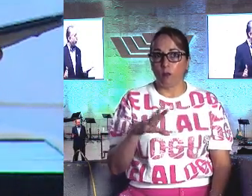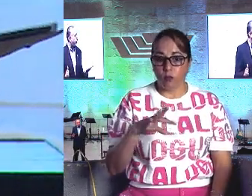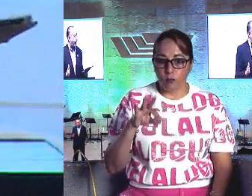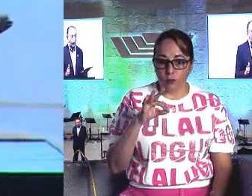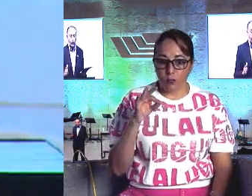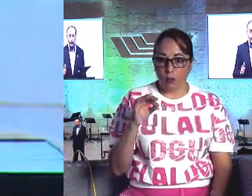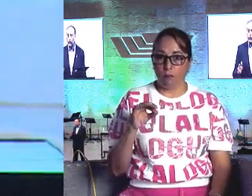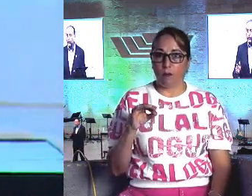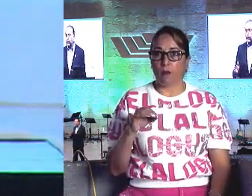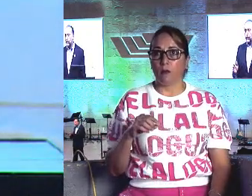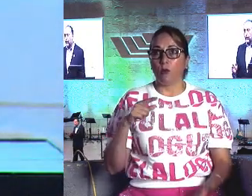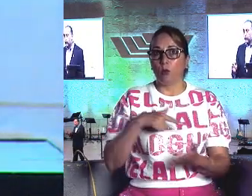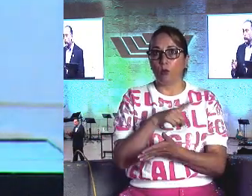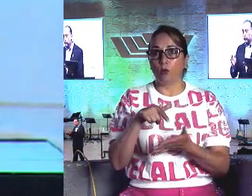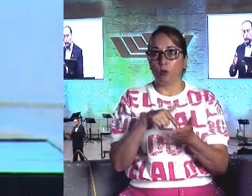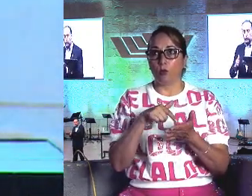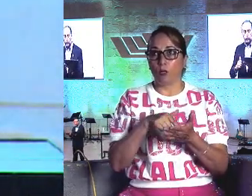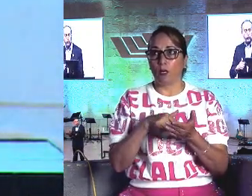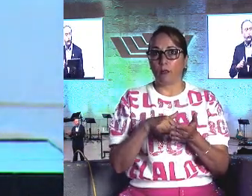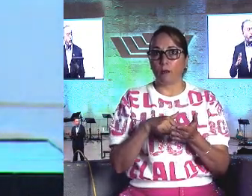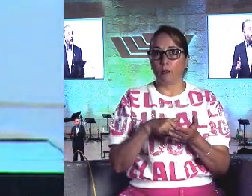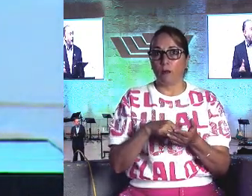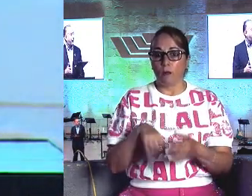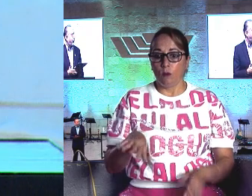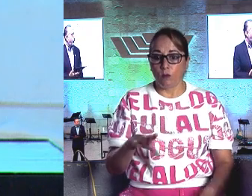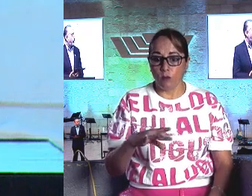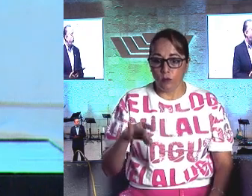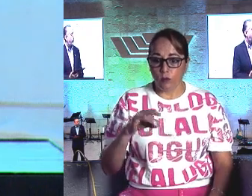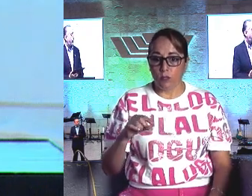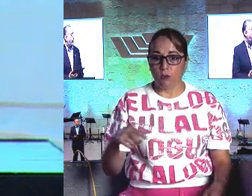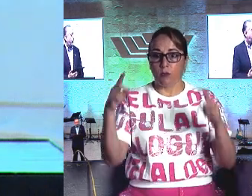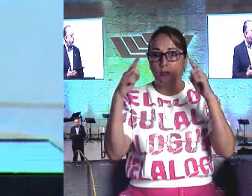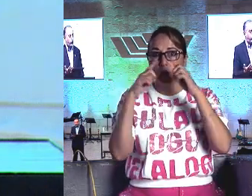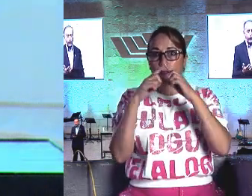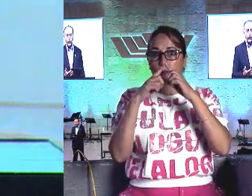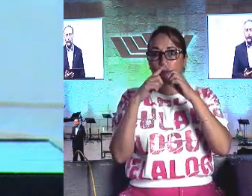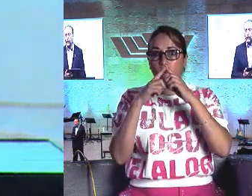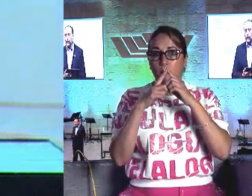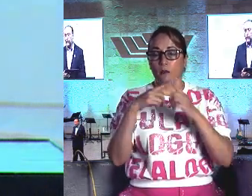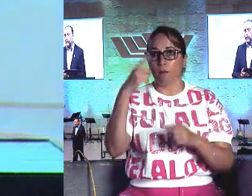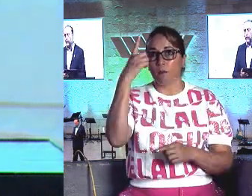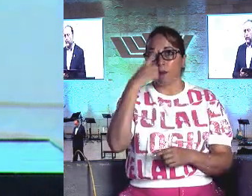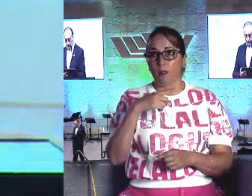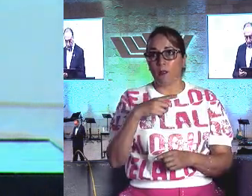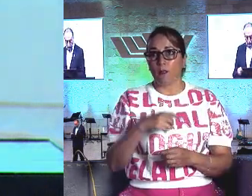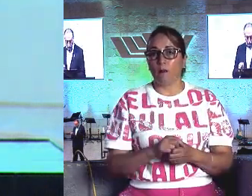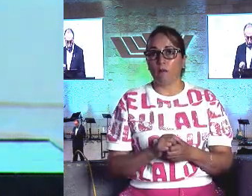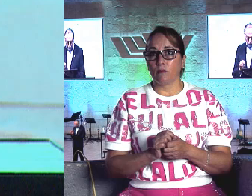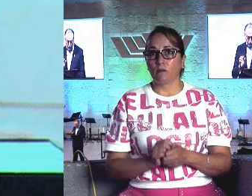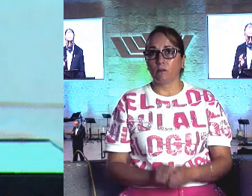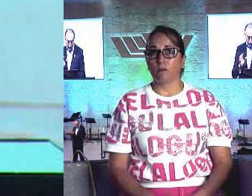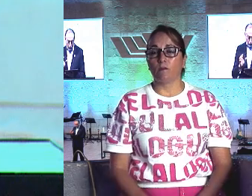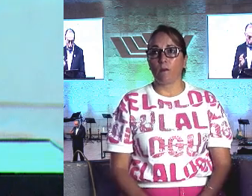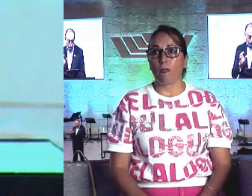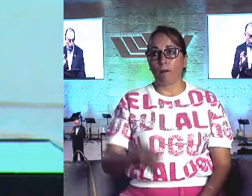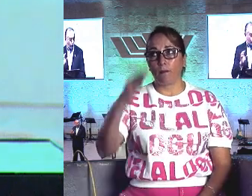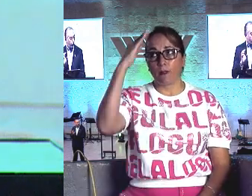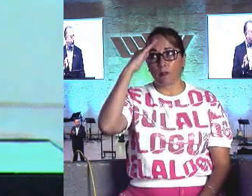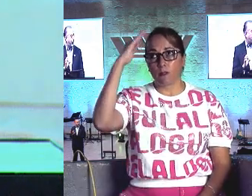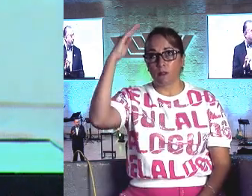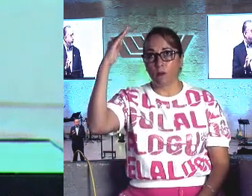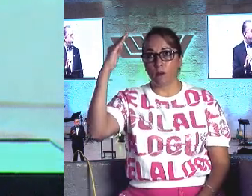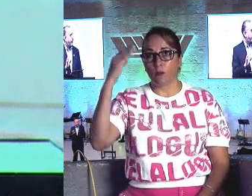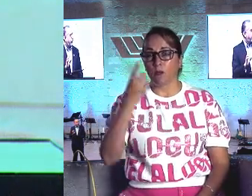refugiarse en algún lado. Algunos buscaban el templo y refugiarse ahí. Pero lo cierto es que el Señor nos